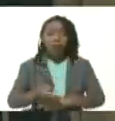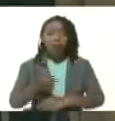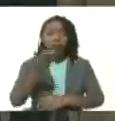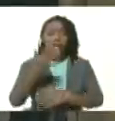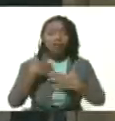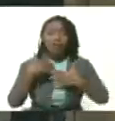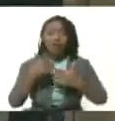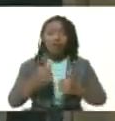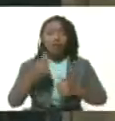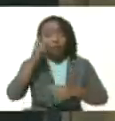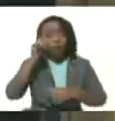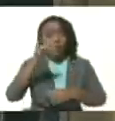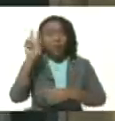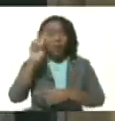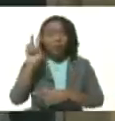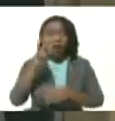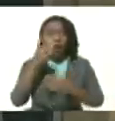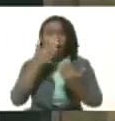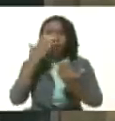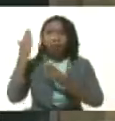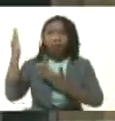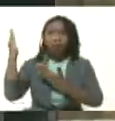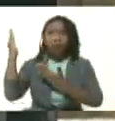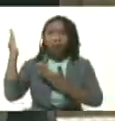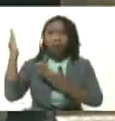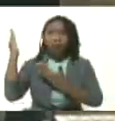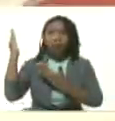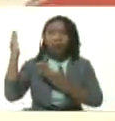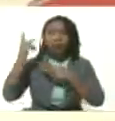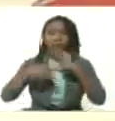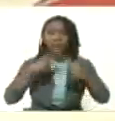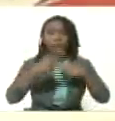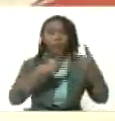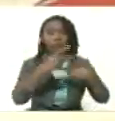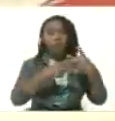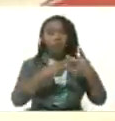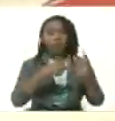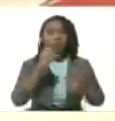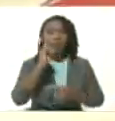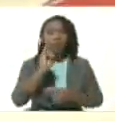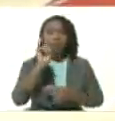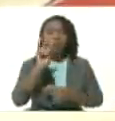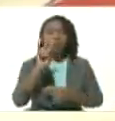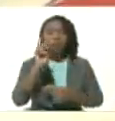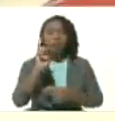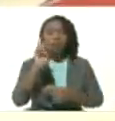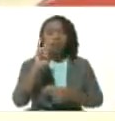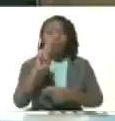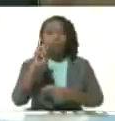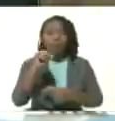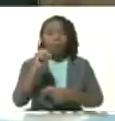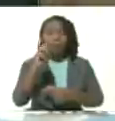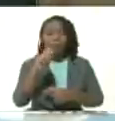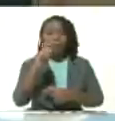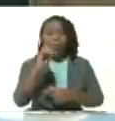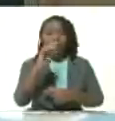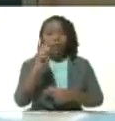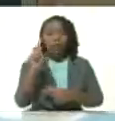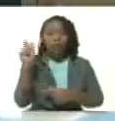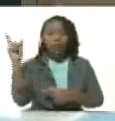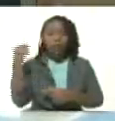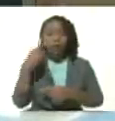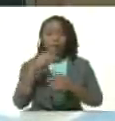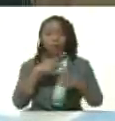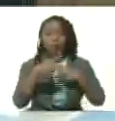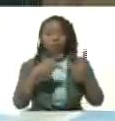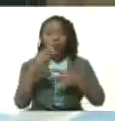salud del pueblo venezolano. Aquí tenemos entre ellos, presidente, la producción de la ivermectina, que ha sido uno de los productos que gracias a Dios hemos tenido en